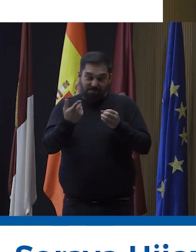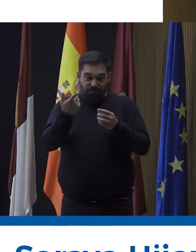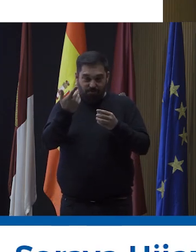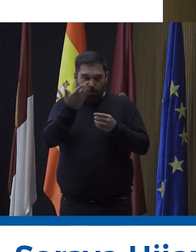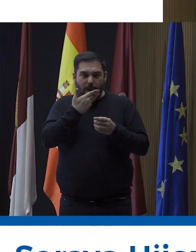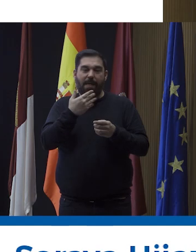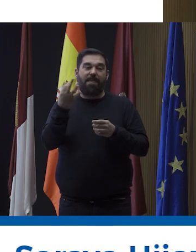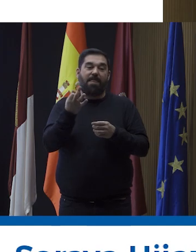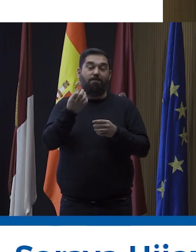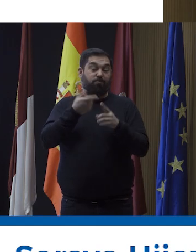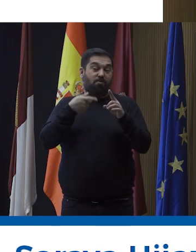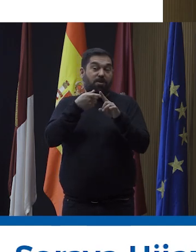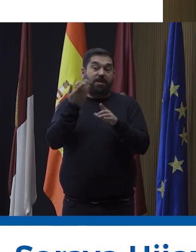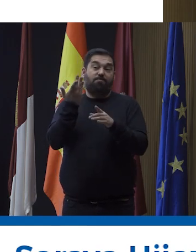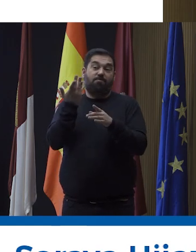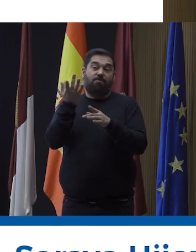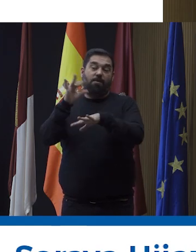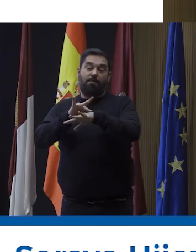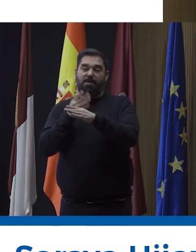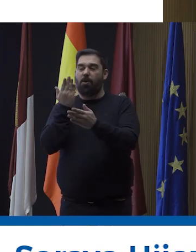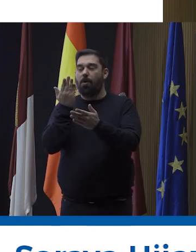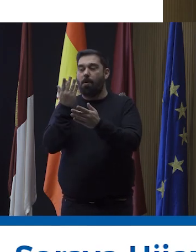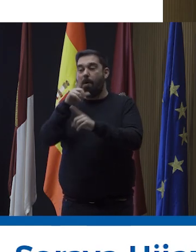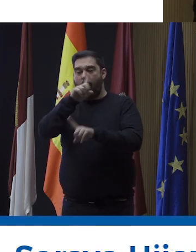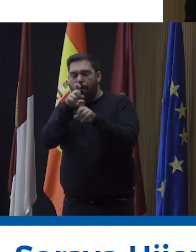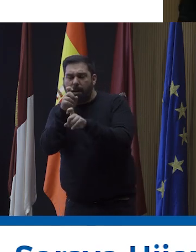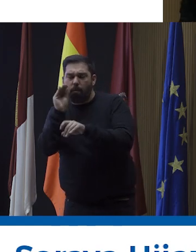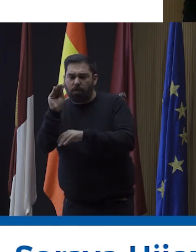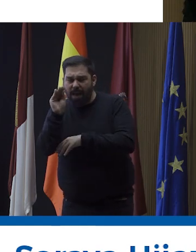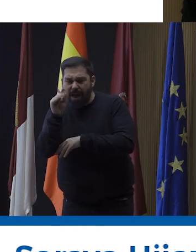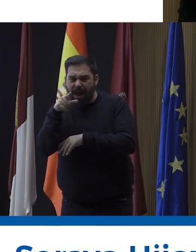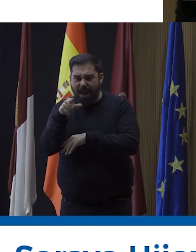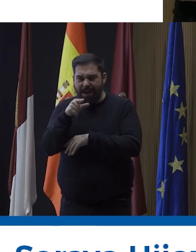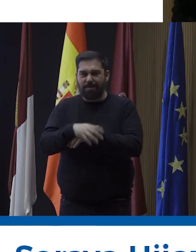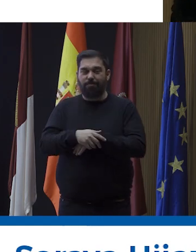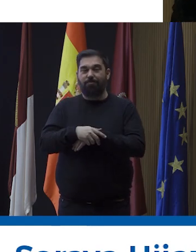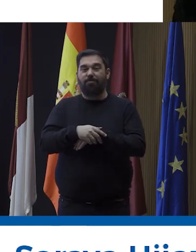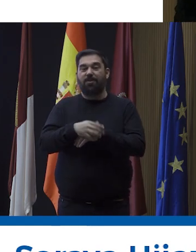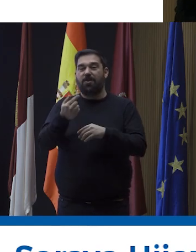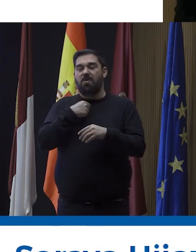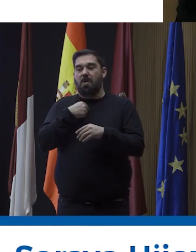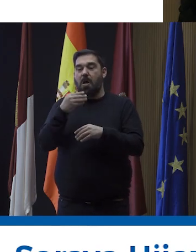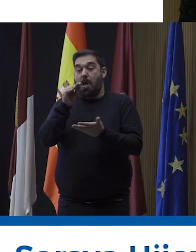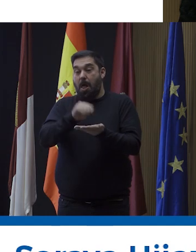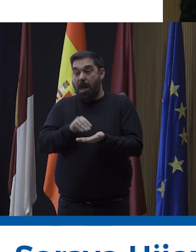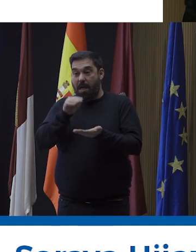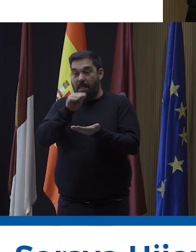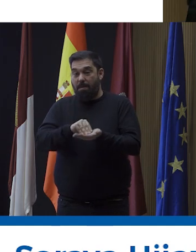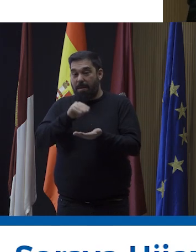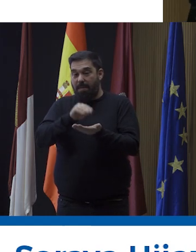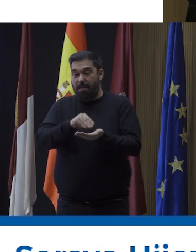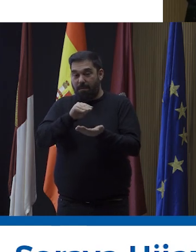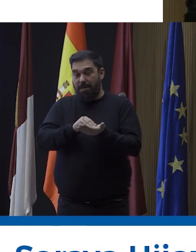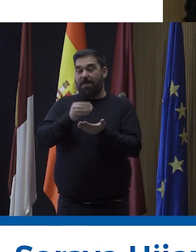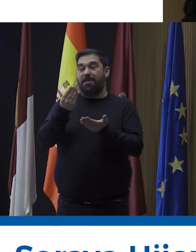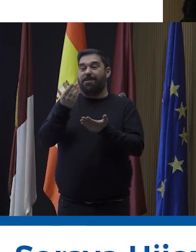para consultar al médico y decir, bueno, pues podemos tener un aumento de la frecuencia miccional. Yo creo que voy más veces al baño que mi amiga o que mi